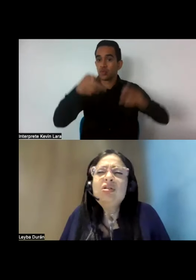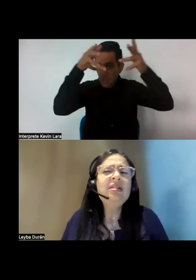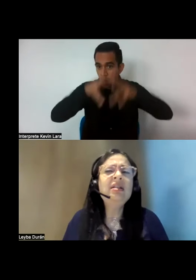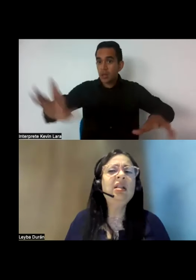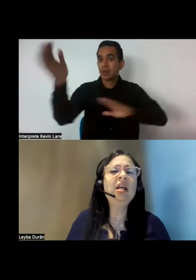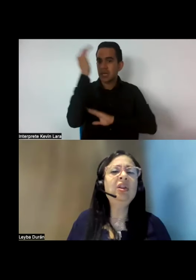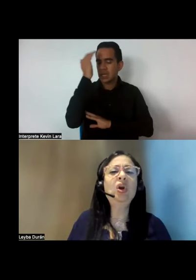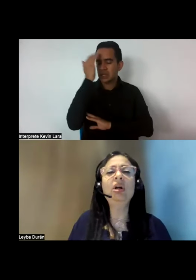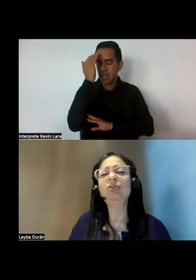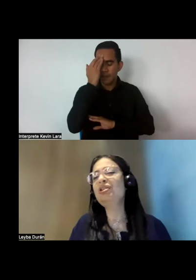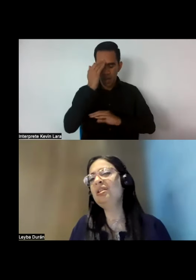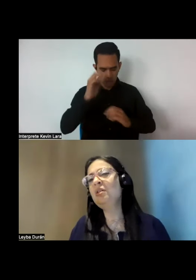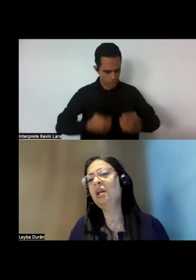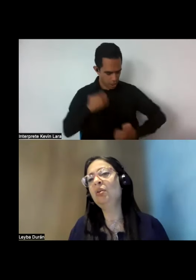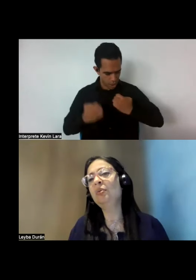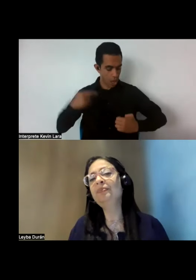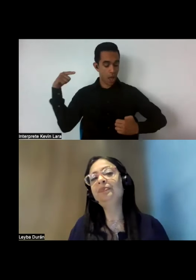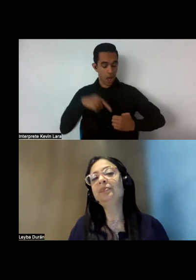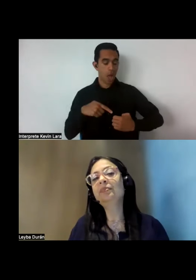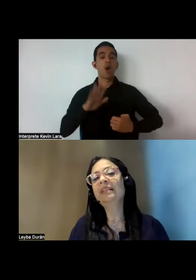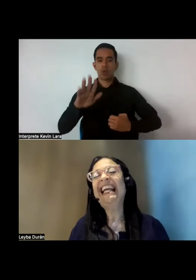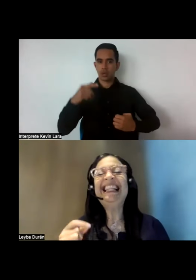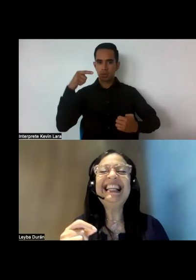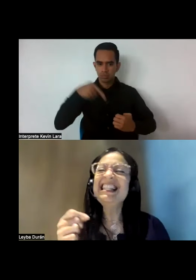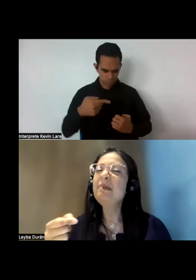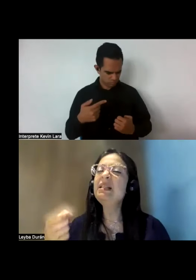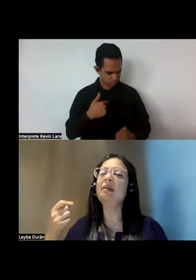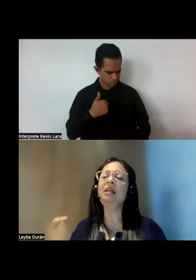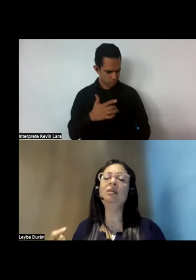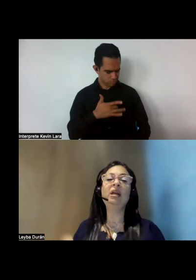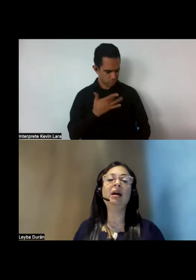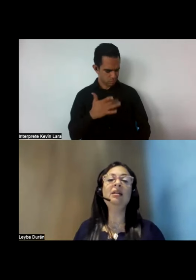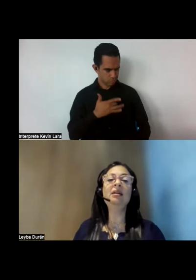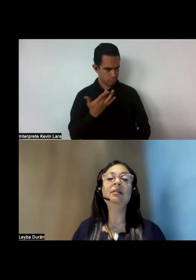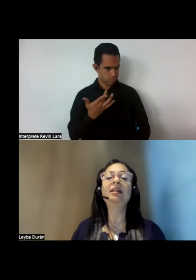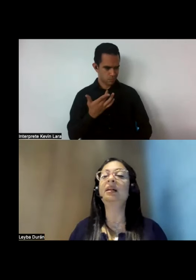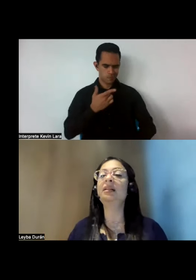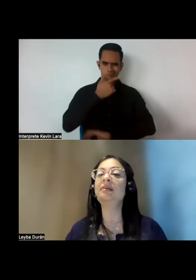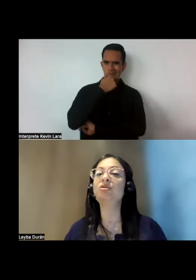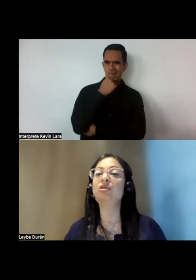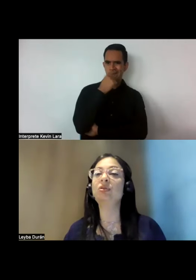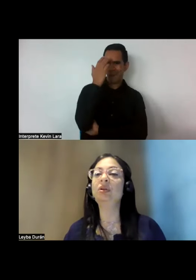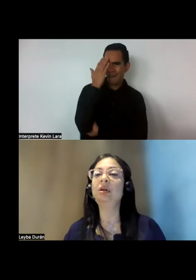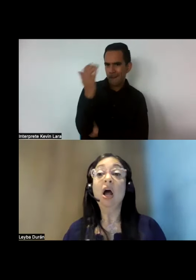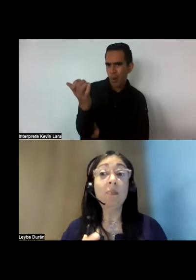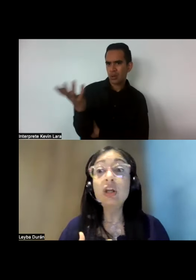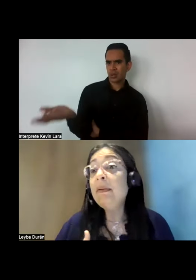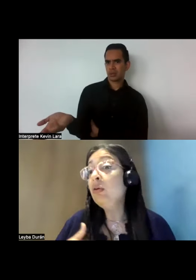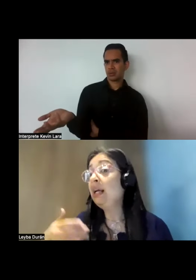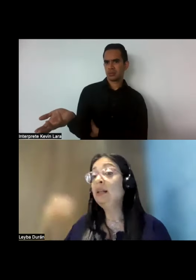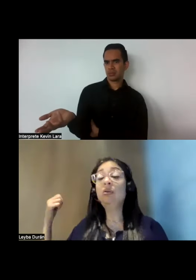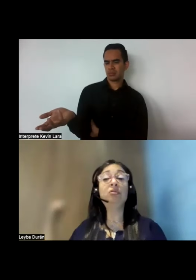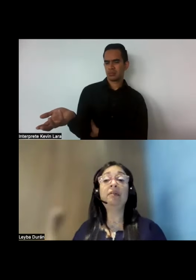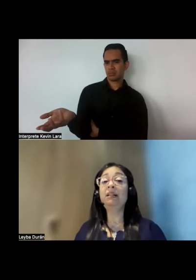qué estoy sintiendo lo que estoy sintiendo? Entender ese pensamiento que hay detrás de esa emoción? ¿Porque